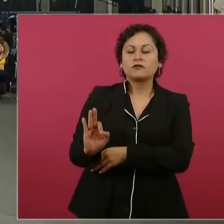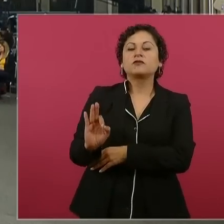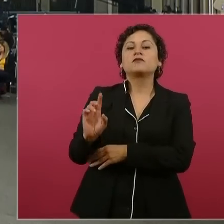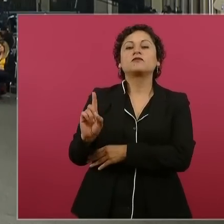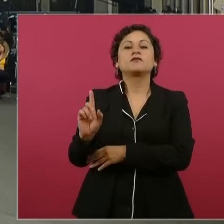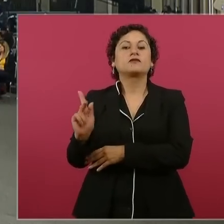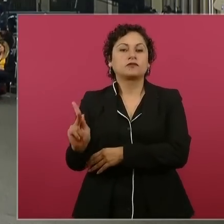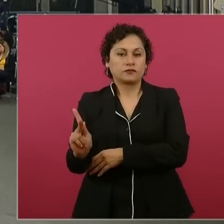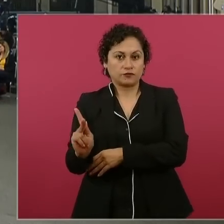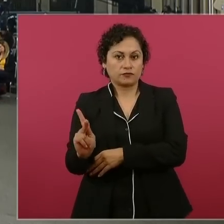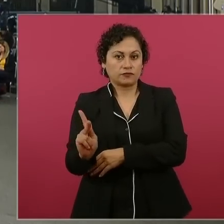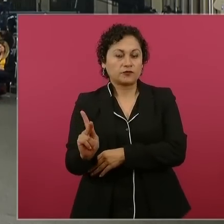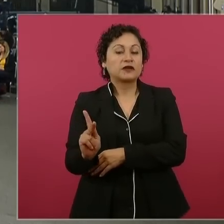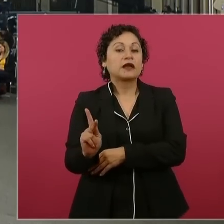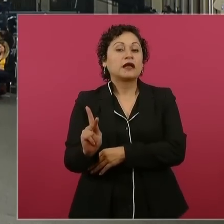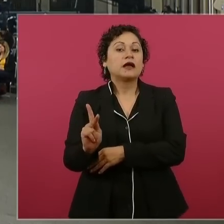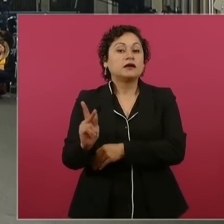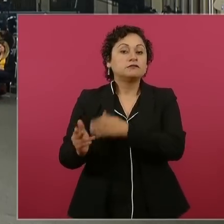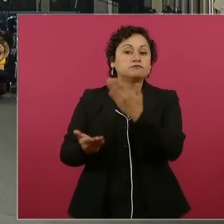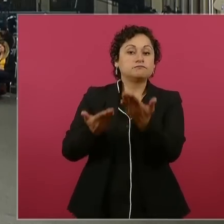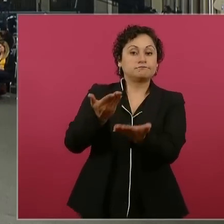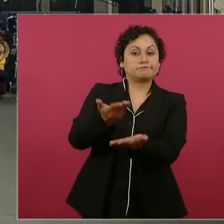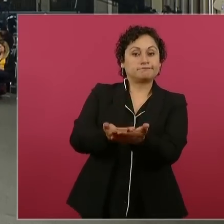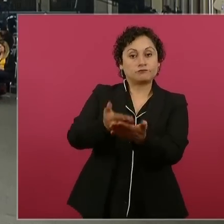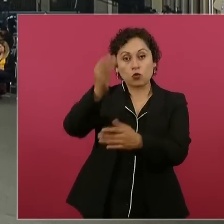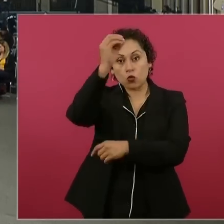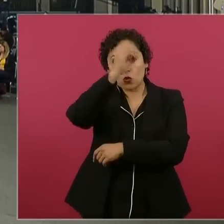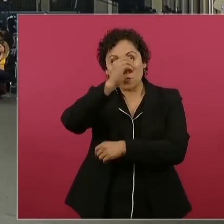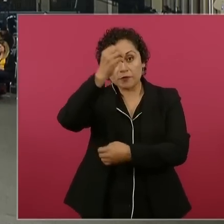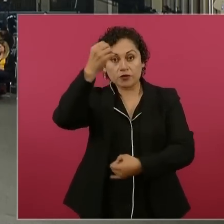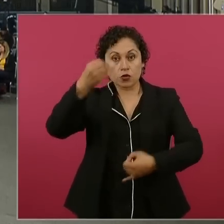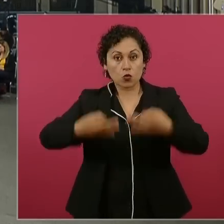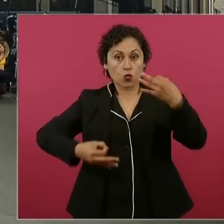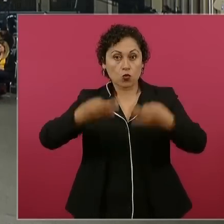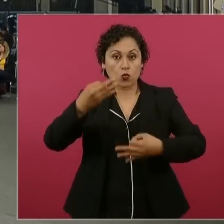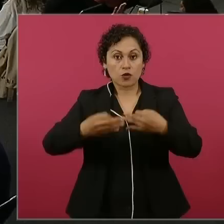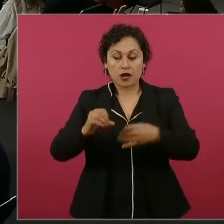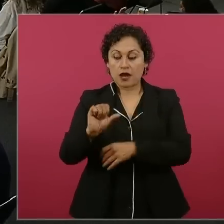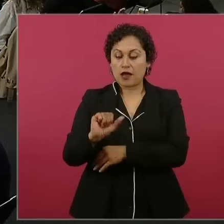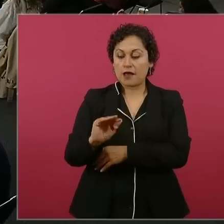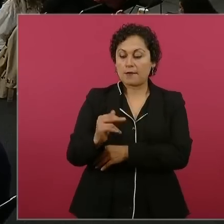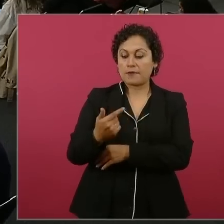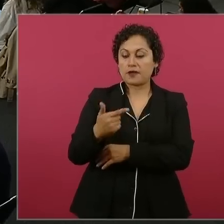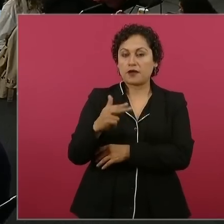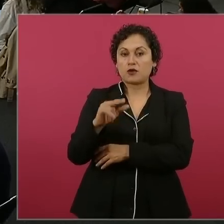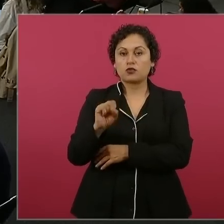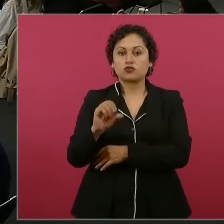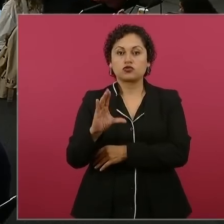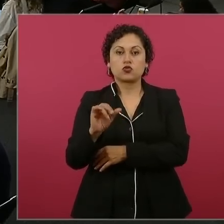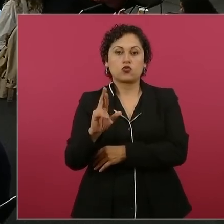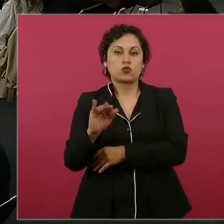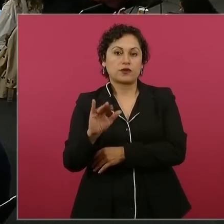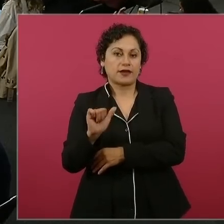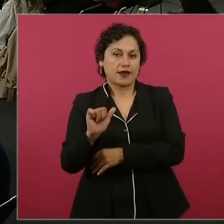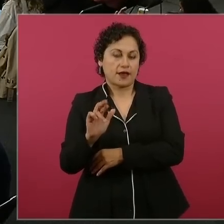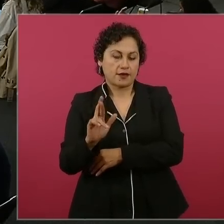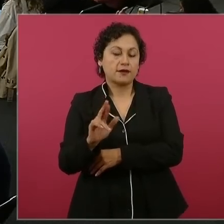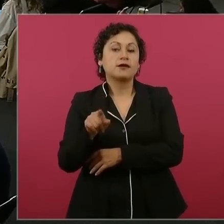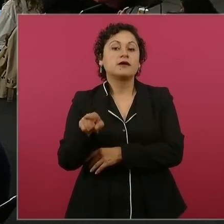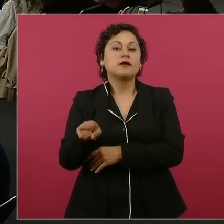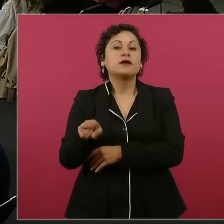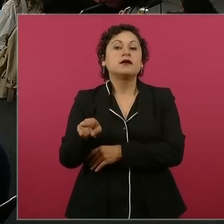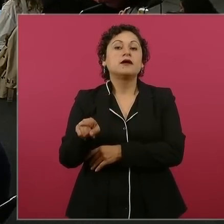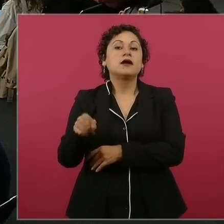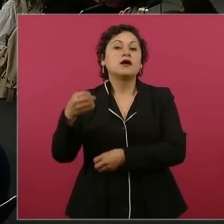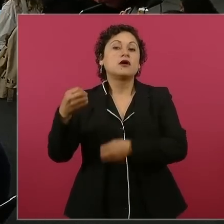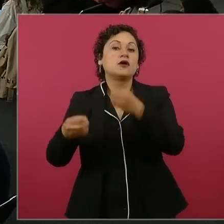Pública presentó una opinión jurídica conocida como amicus curiae con relación al amparo solicitado por la